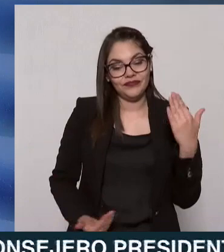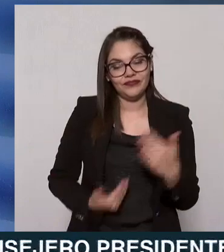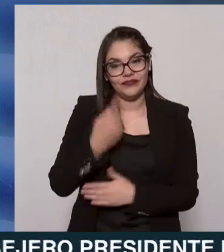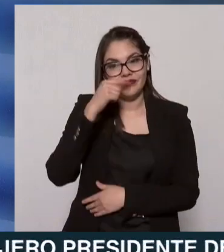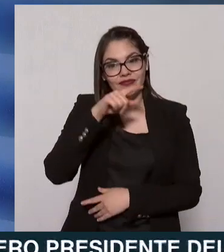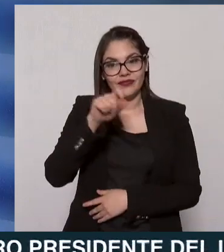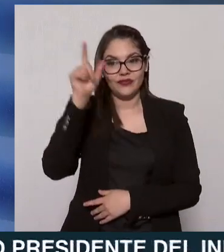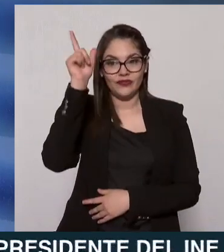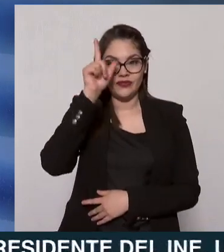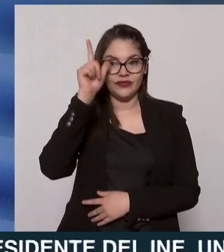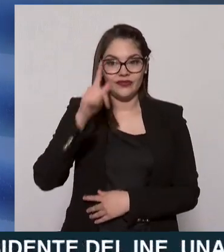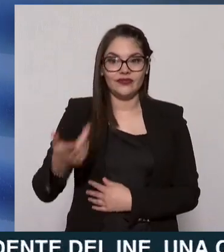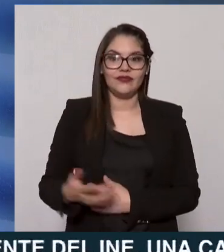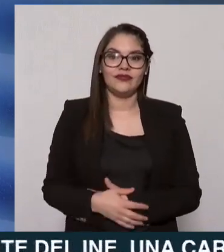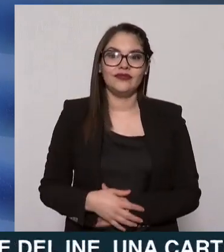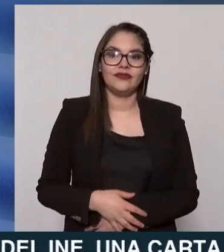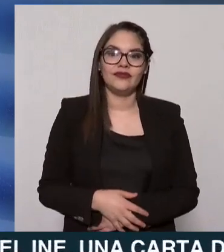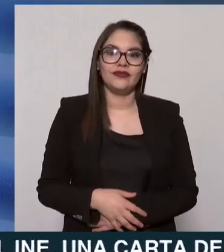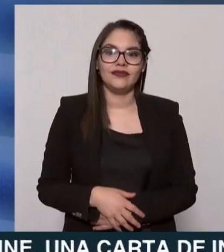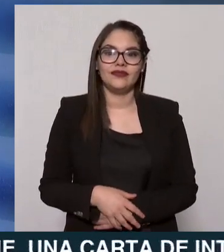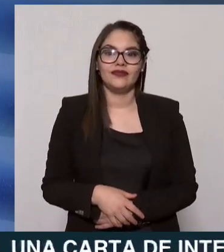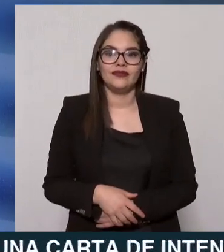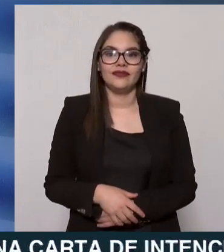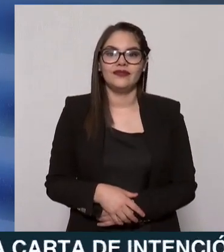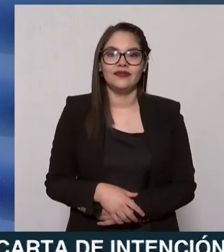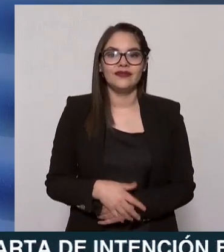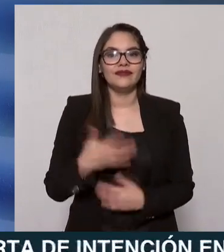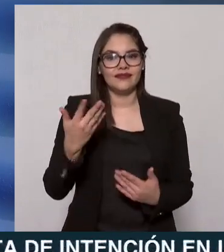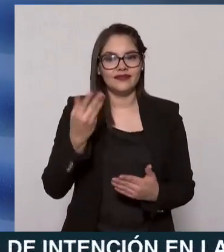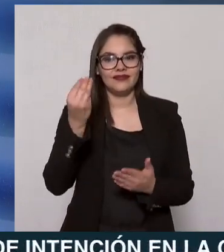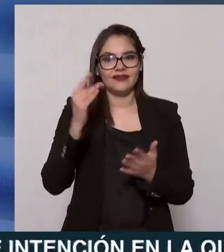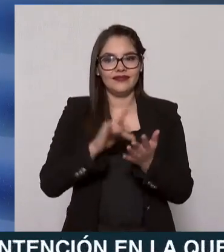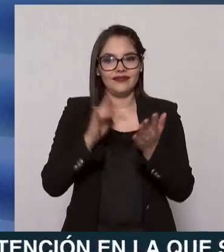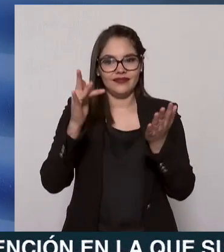Iremos a cantárselas también. O desde acá. Muchas gracias. Gracias, doctor.